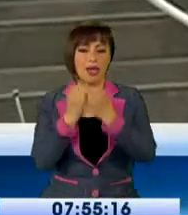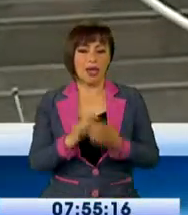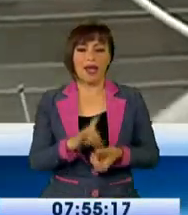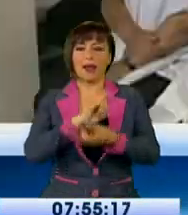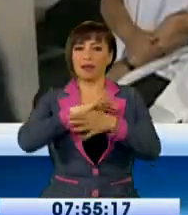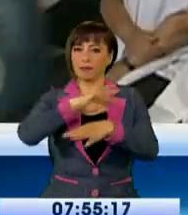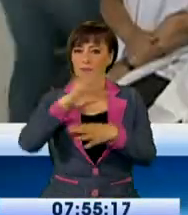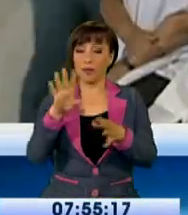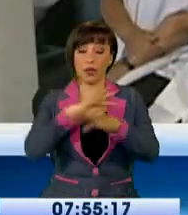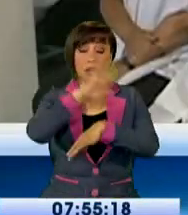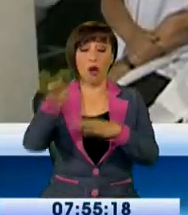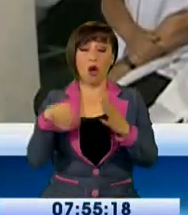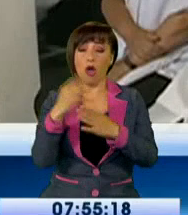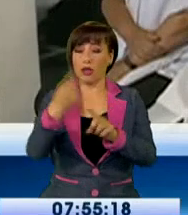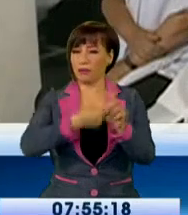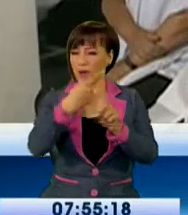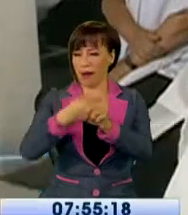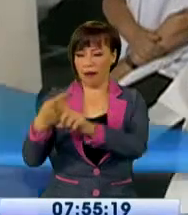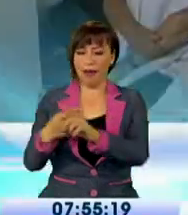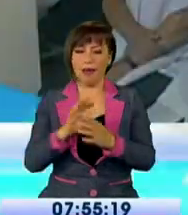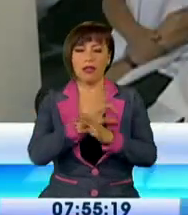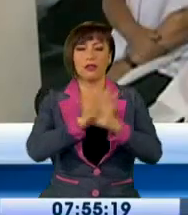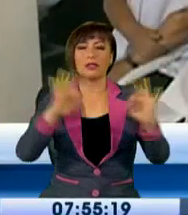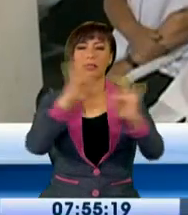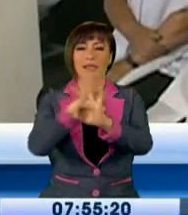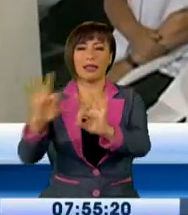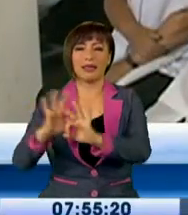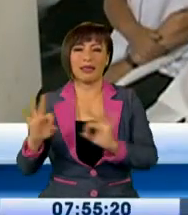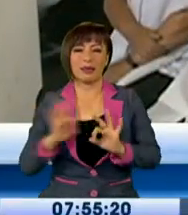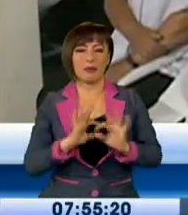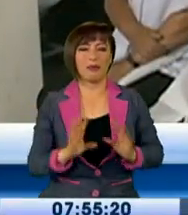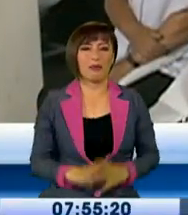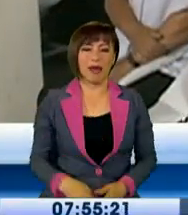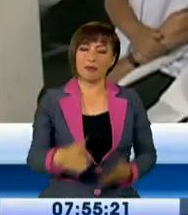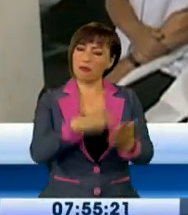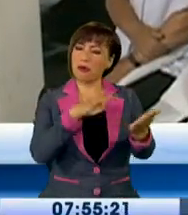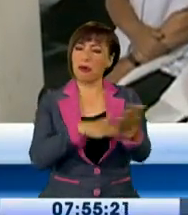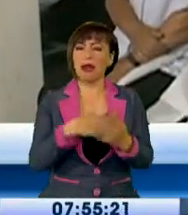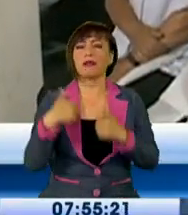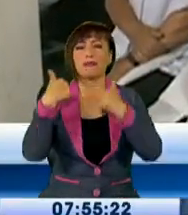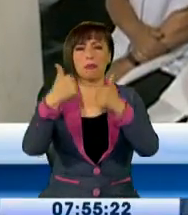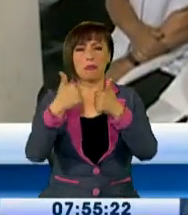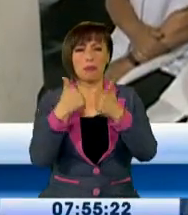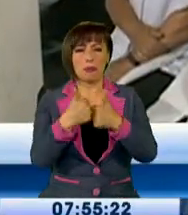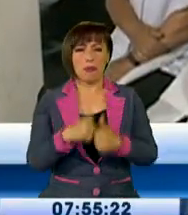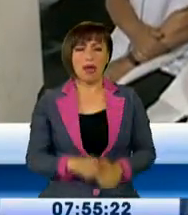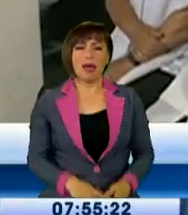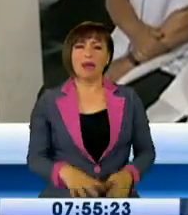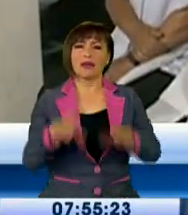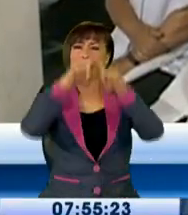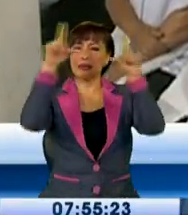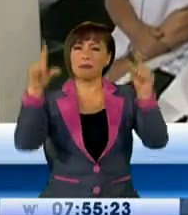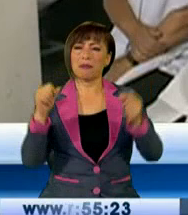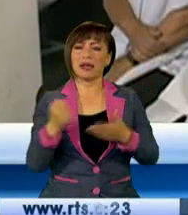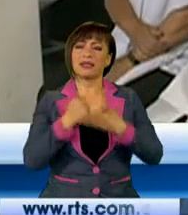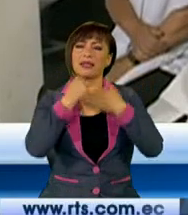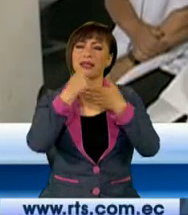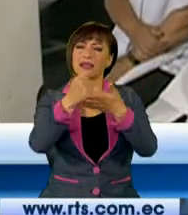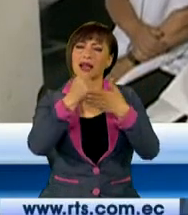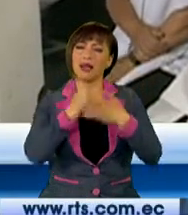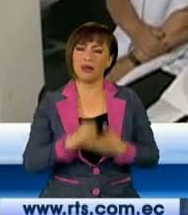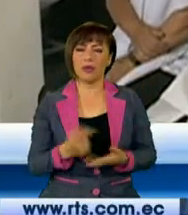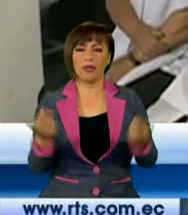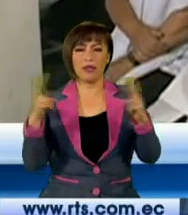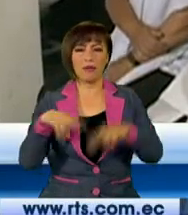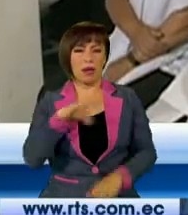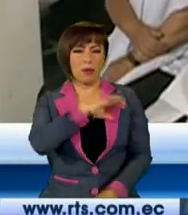de Comercio. Nos parece algo formidable que este proyecto se lleve a cabo con la empresa Emaseo y con la ayuda del municipio para